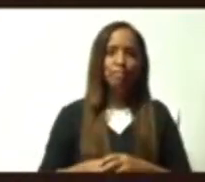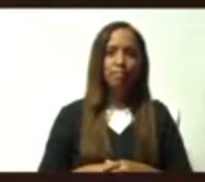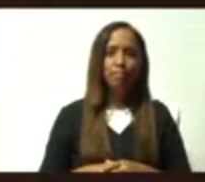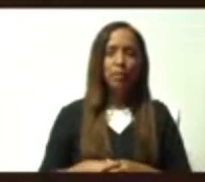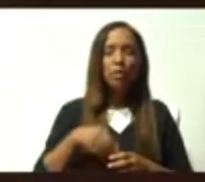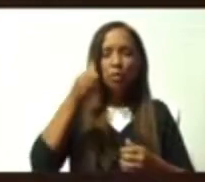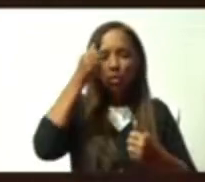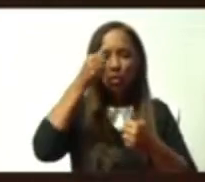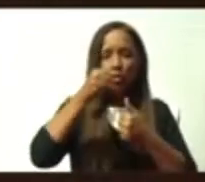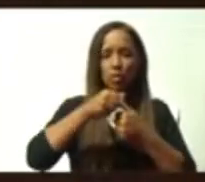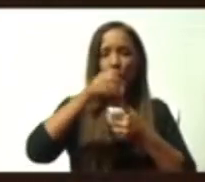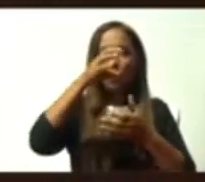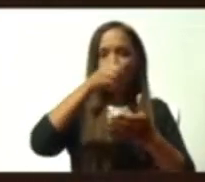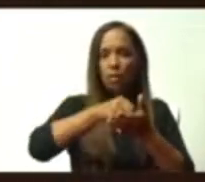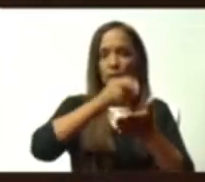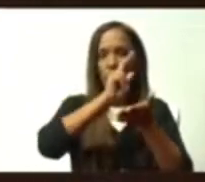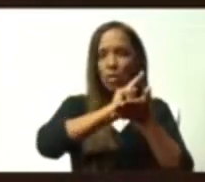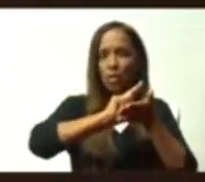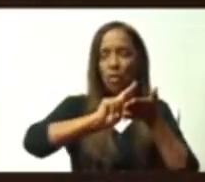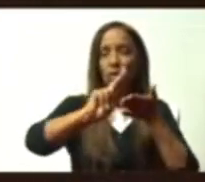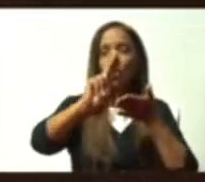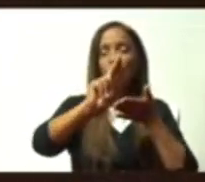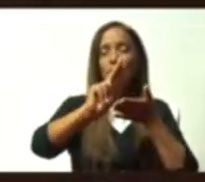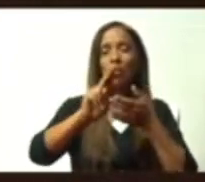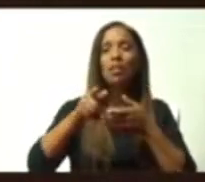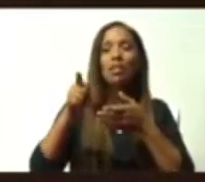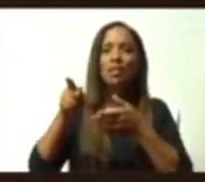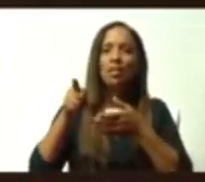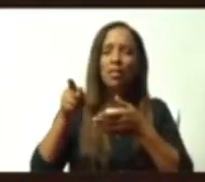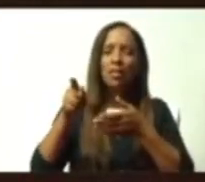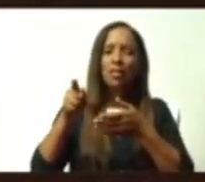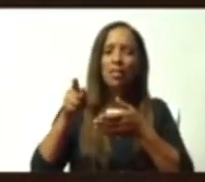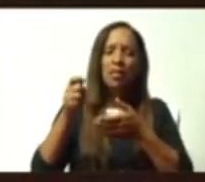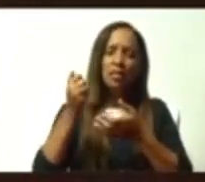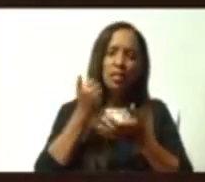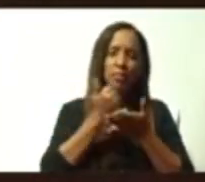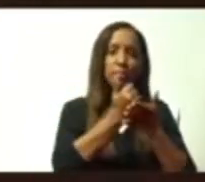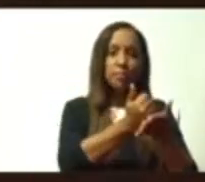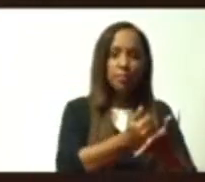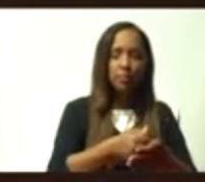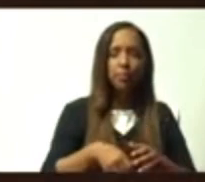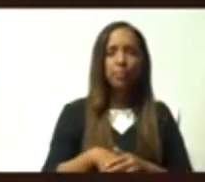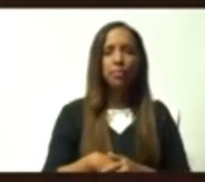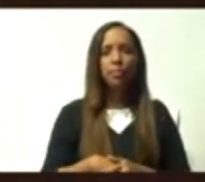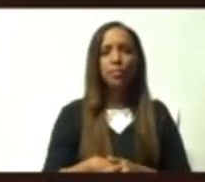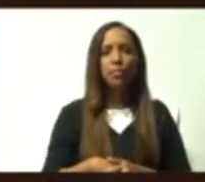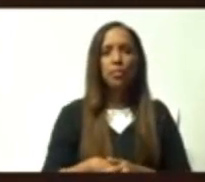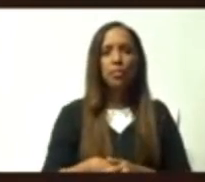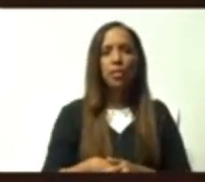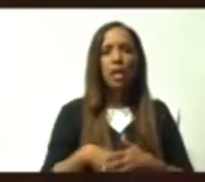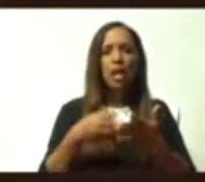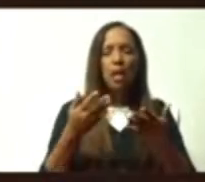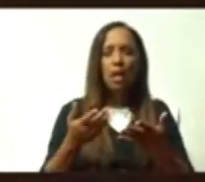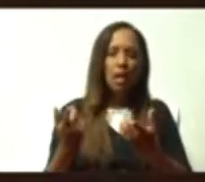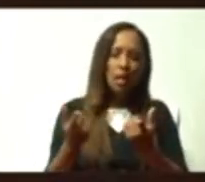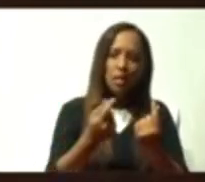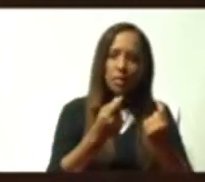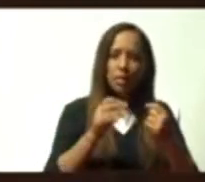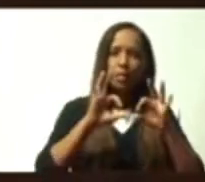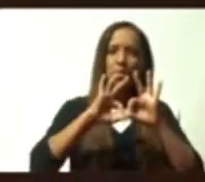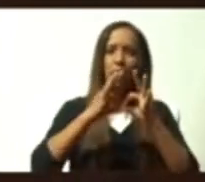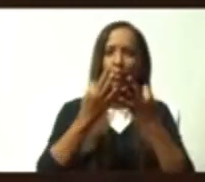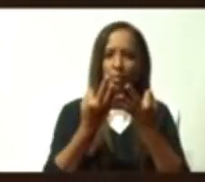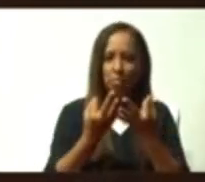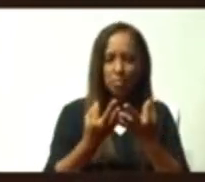familiares, donde bautizó a nuestros hijos. A un gran hombre como Agripino, que nos representó fuera del